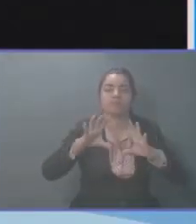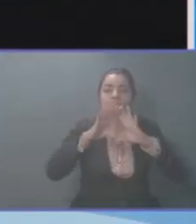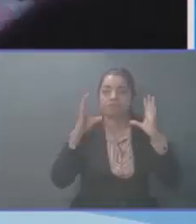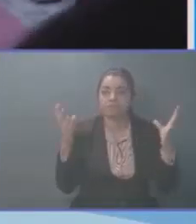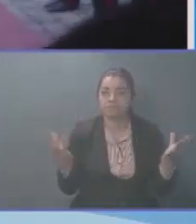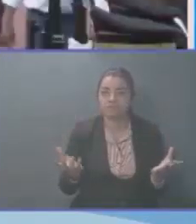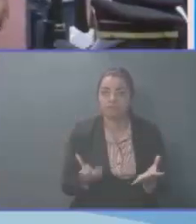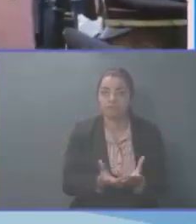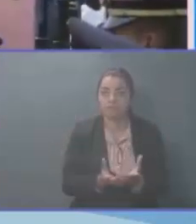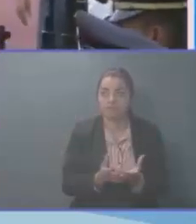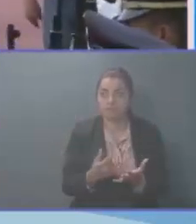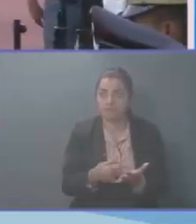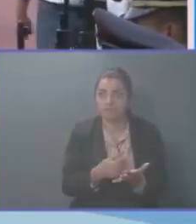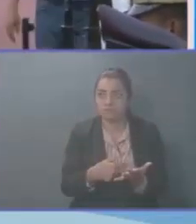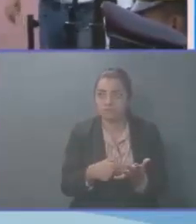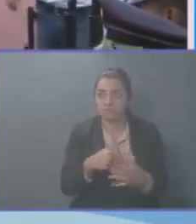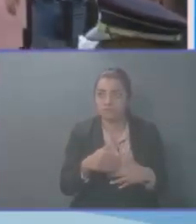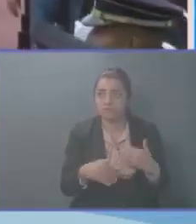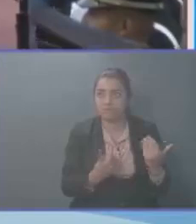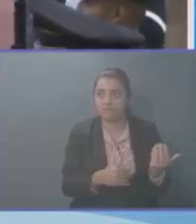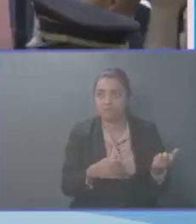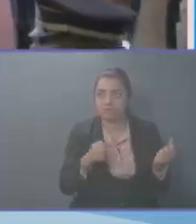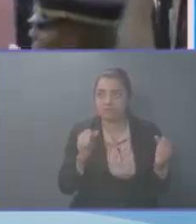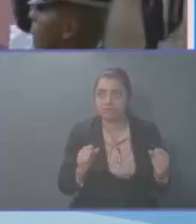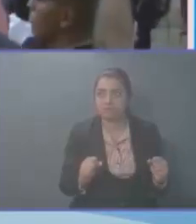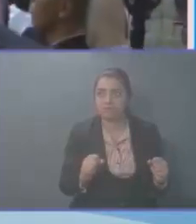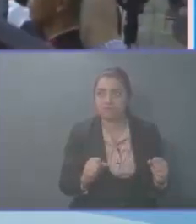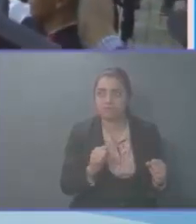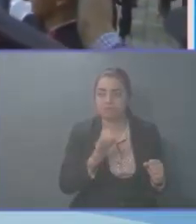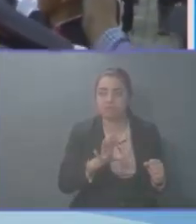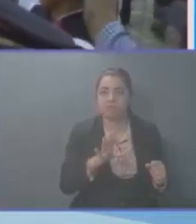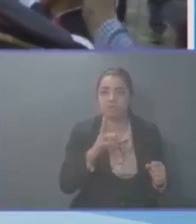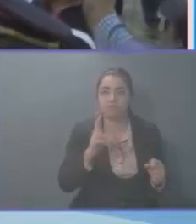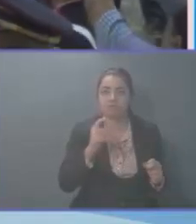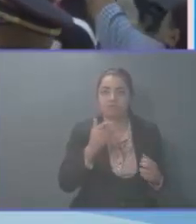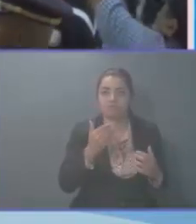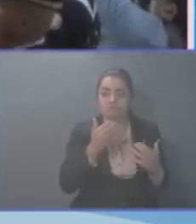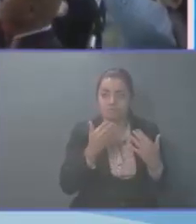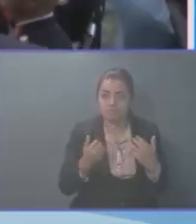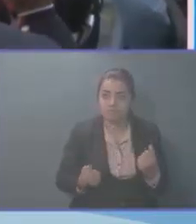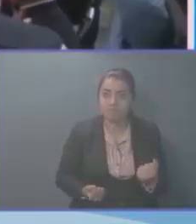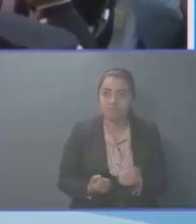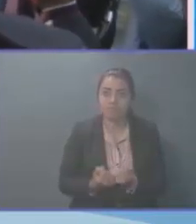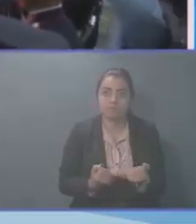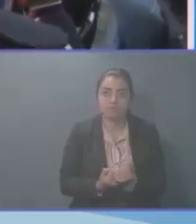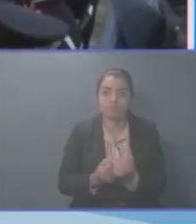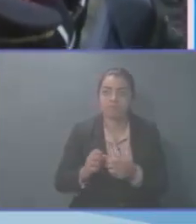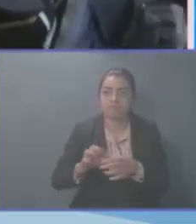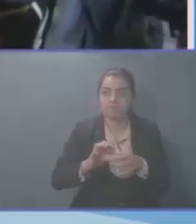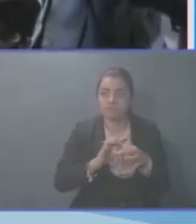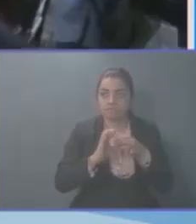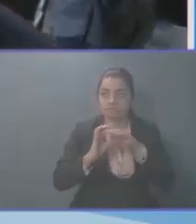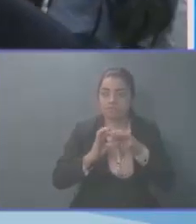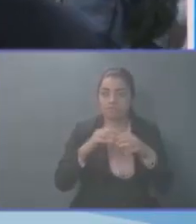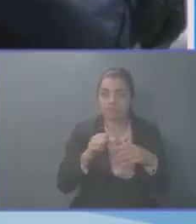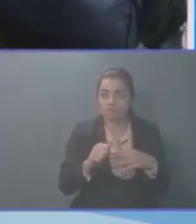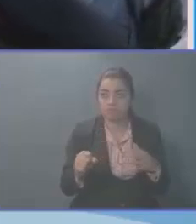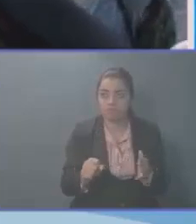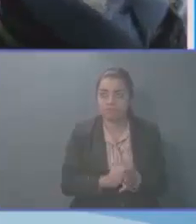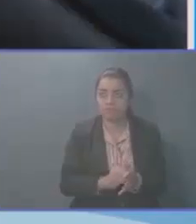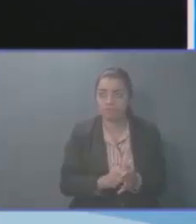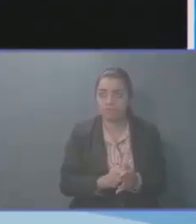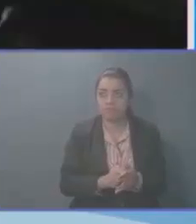Nosotros estamos recibiendo mensajes incluso todavía expresando la solidaridad que las diferentes asambleas legislativas